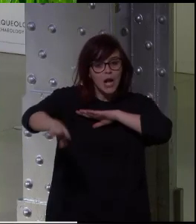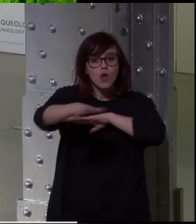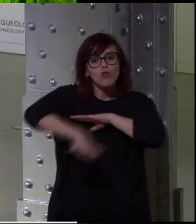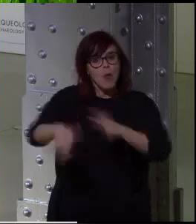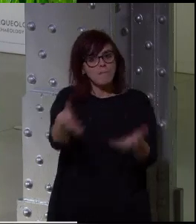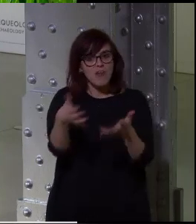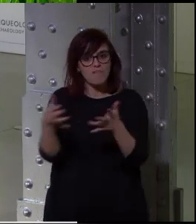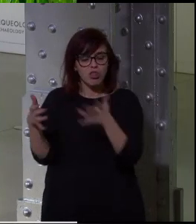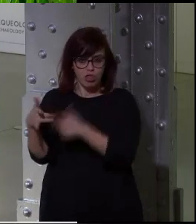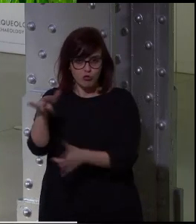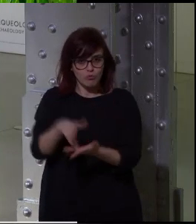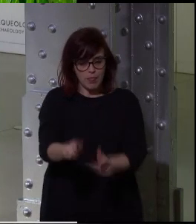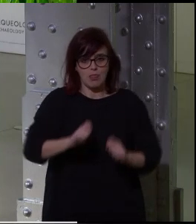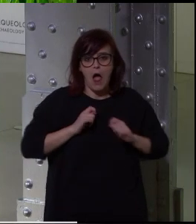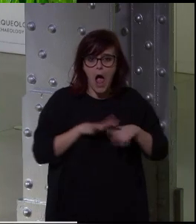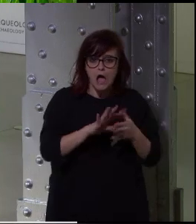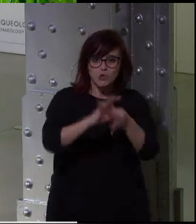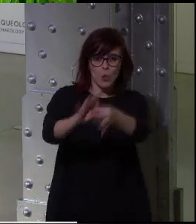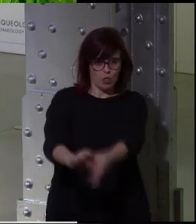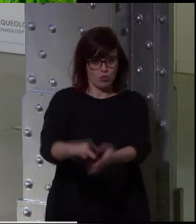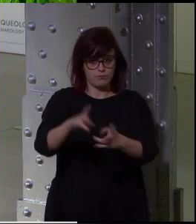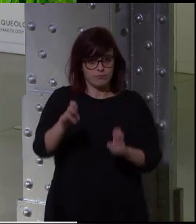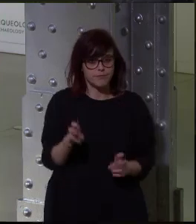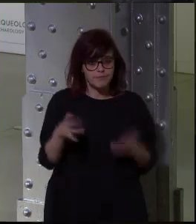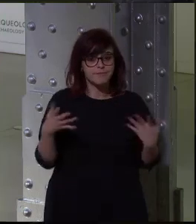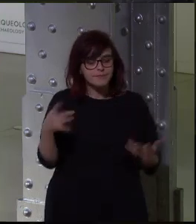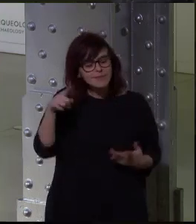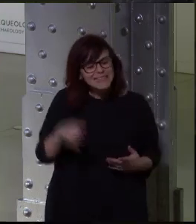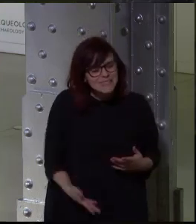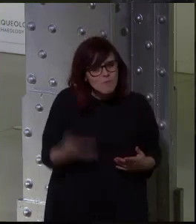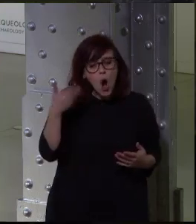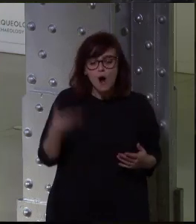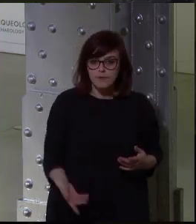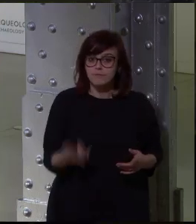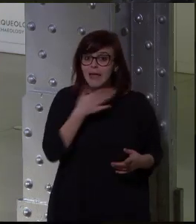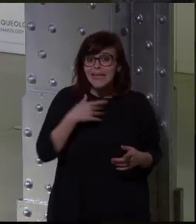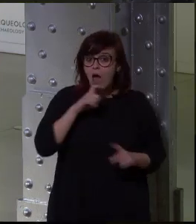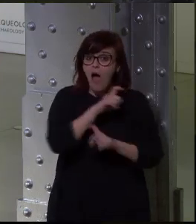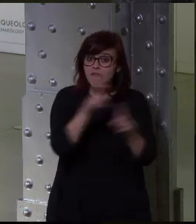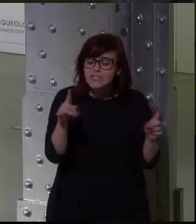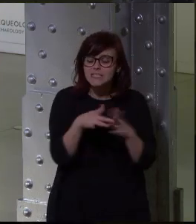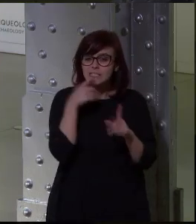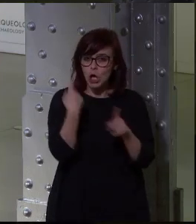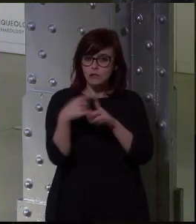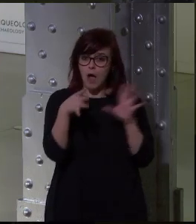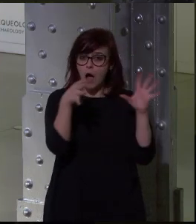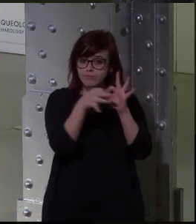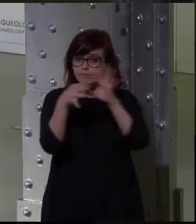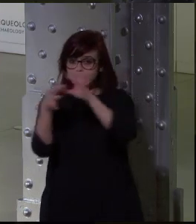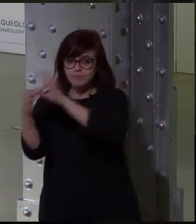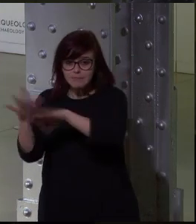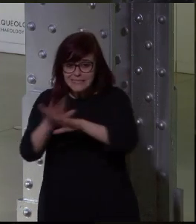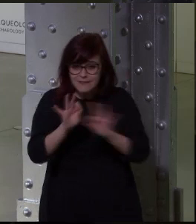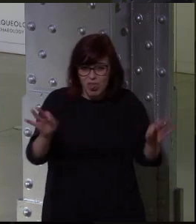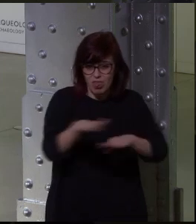los beneficios asociados que lleva. Y es muy importante, y aquí voy a hacer 2 o 3 conexiones muy